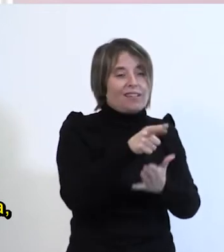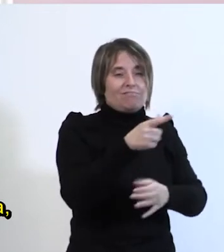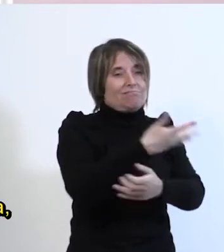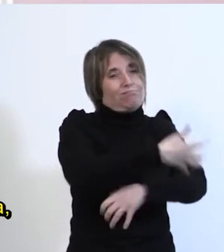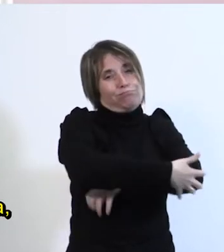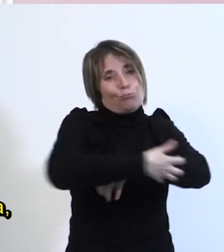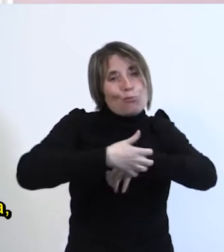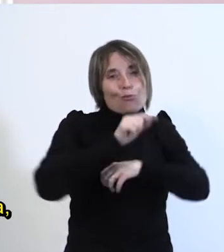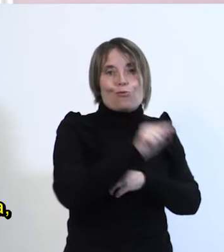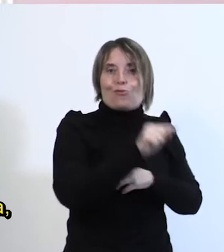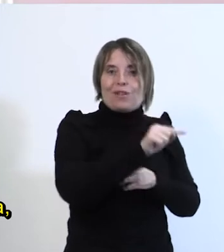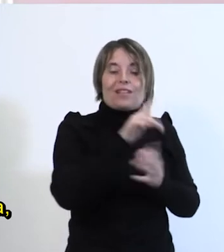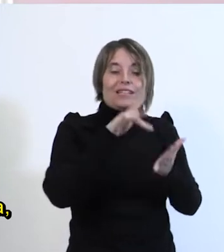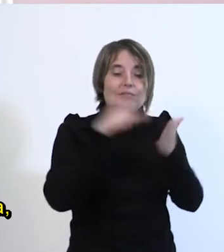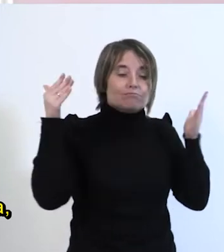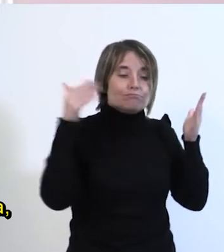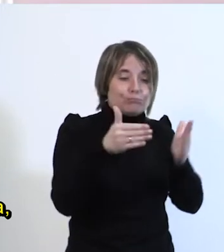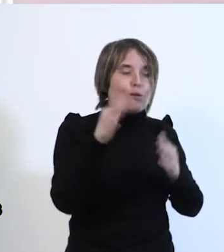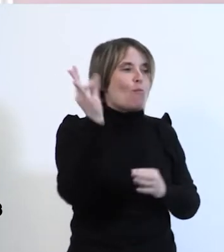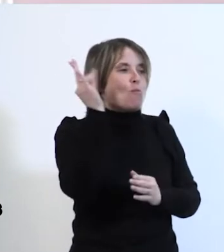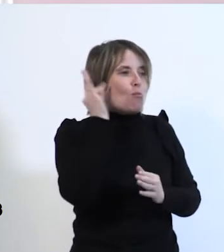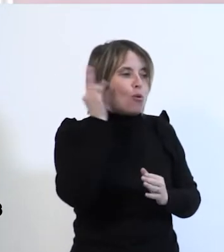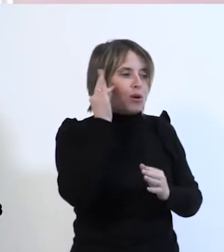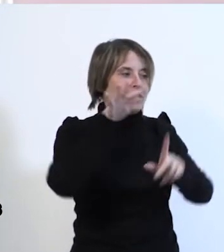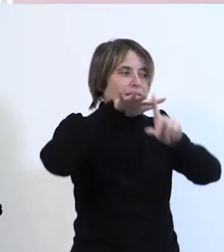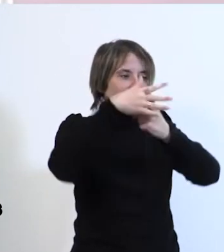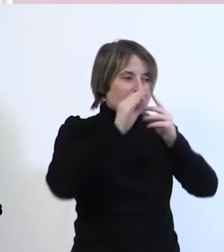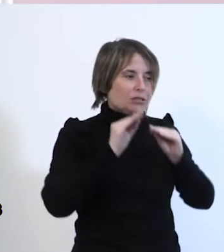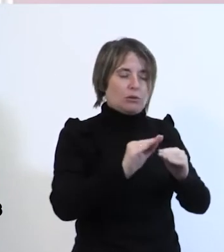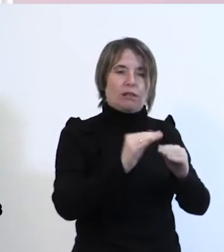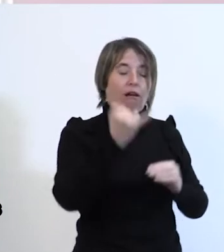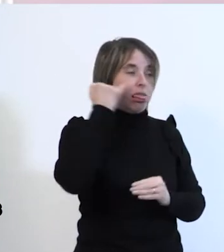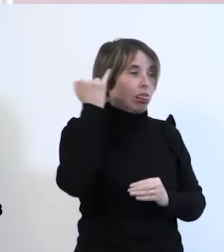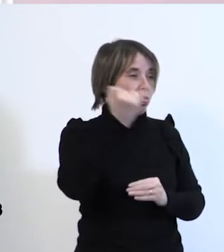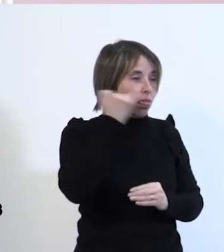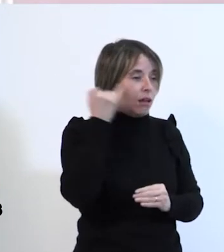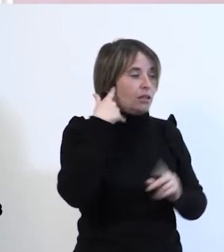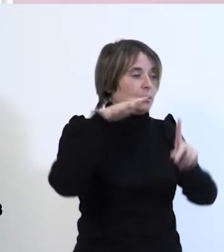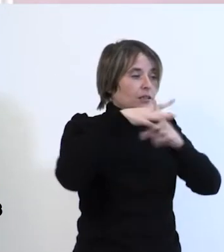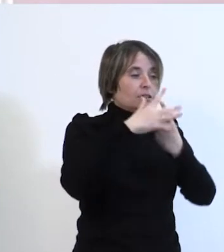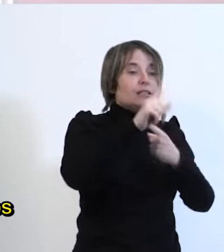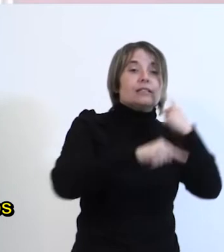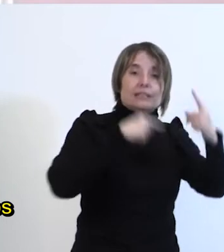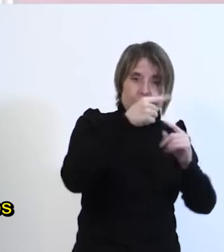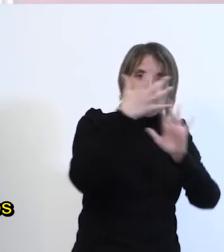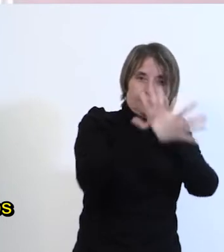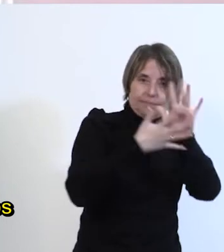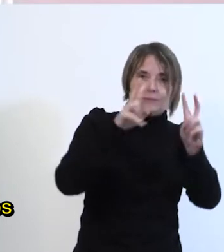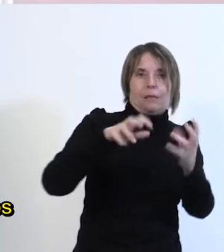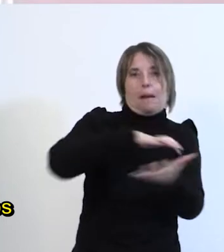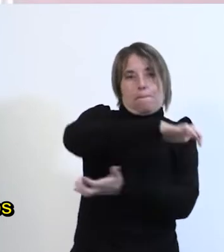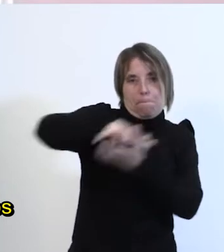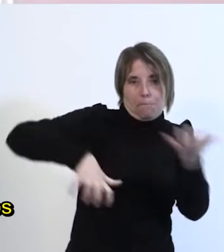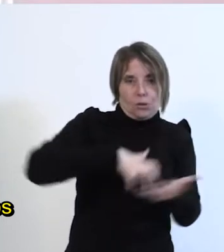la pobreza, que sitúa a las mujeres en unas situaciones mucho más invisibilizadas probablemente, aunque luego también hablaremos de